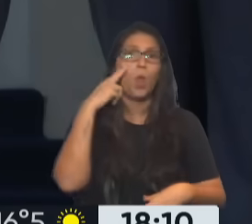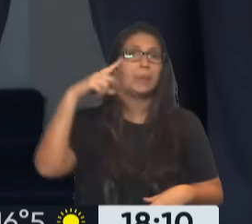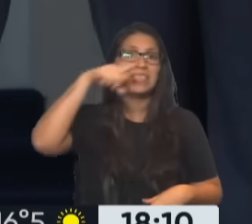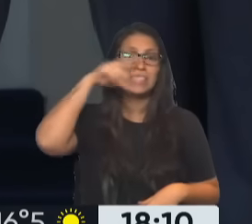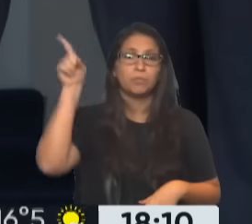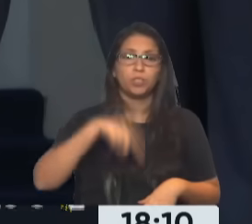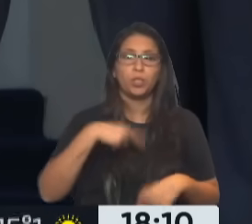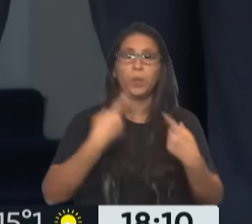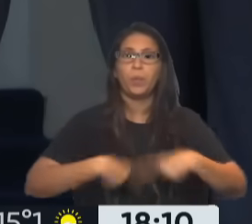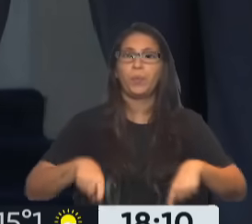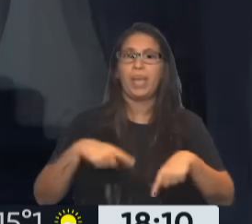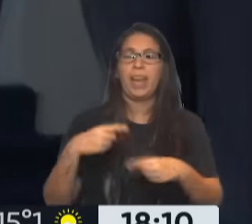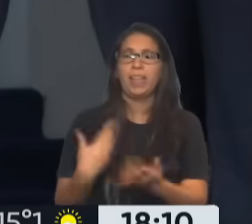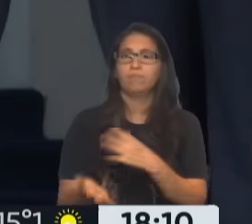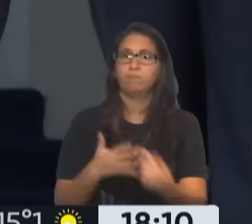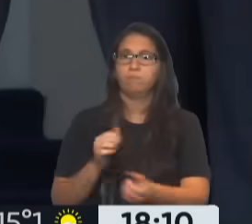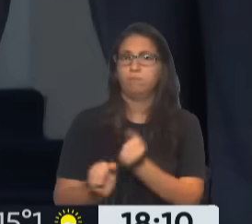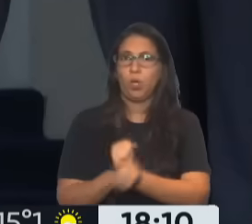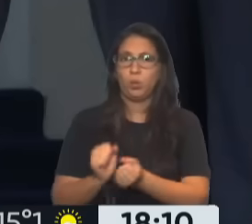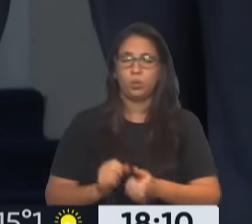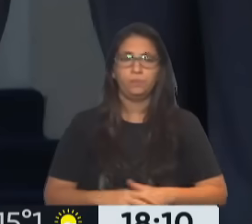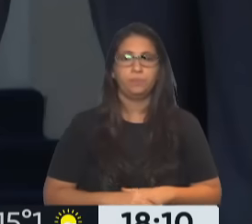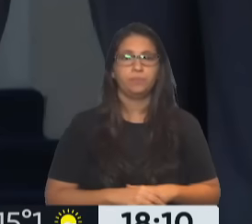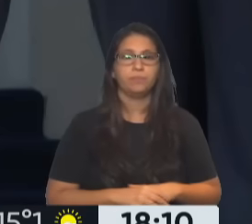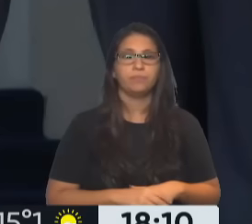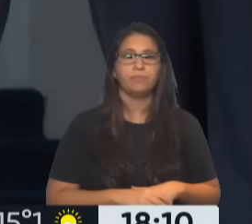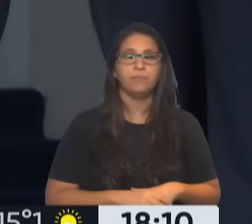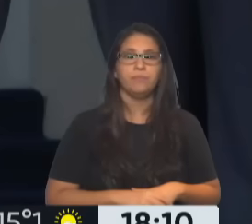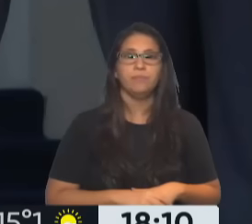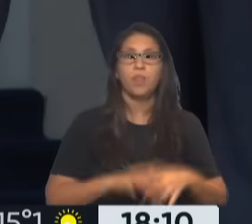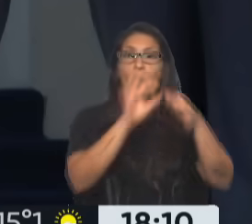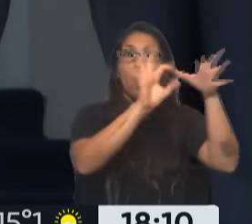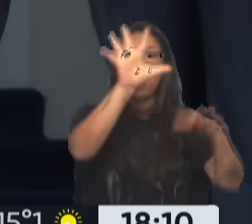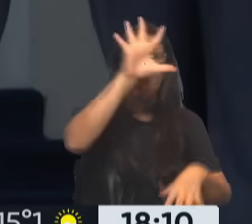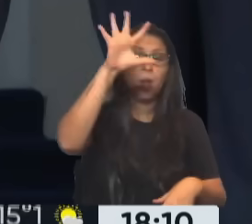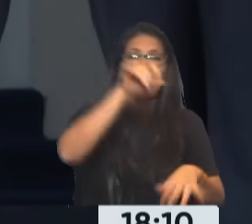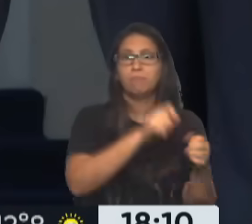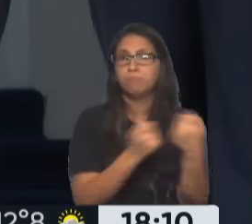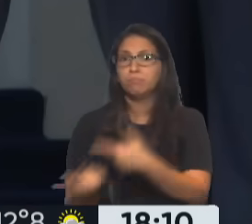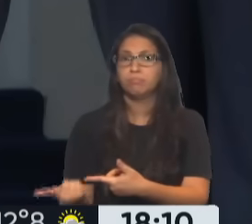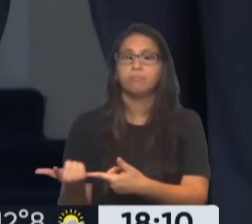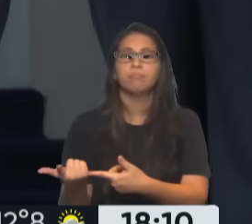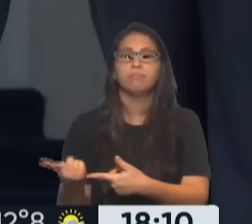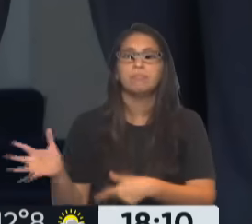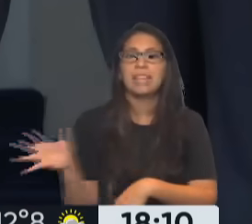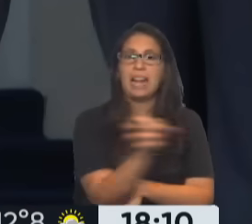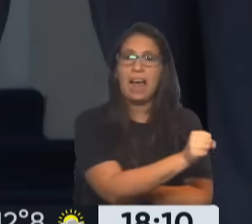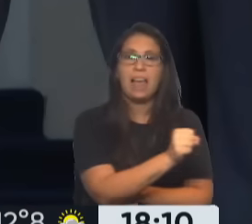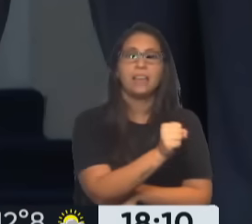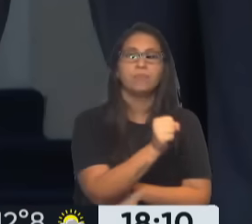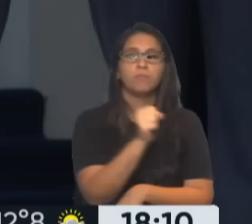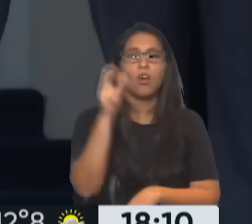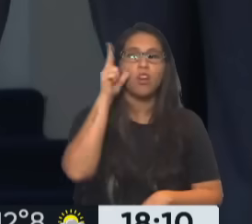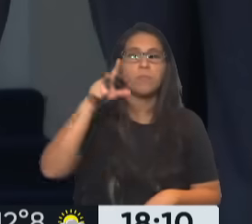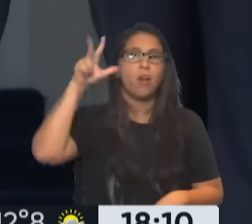son bienes manufacturados. Las exportaciones de la Unión Europea a China, el 8,8% del total de